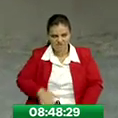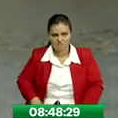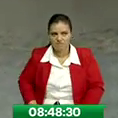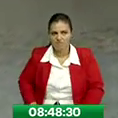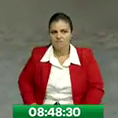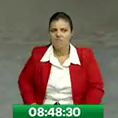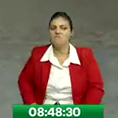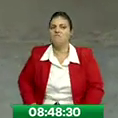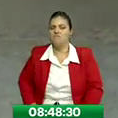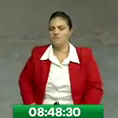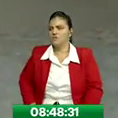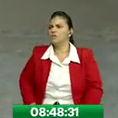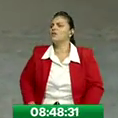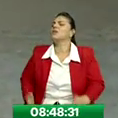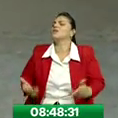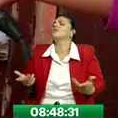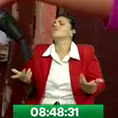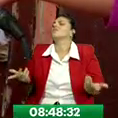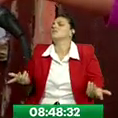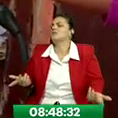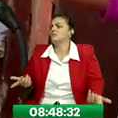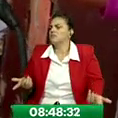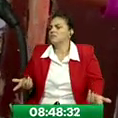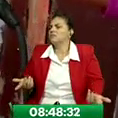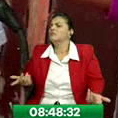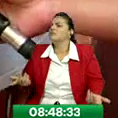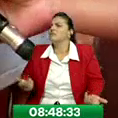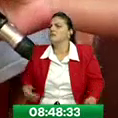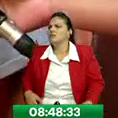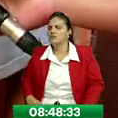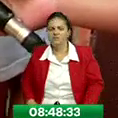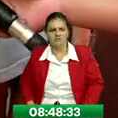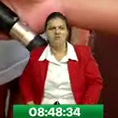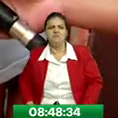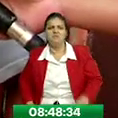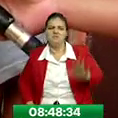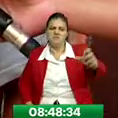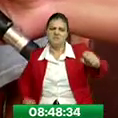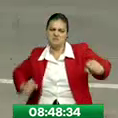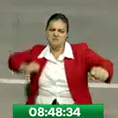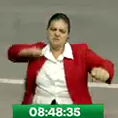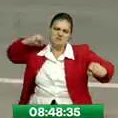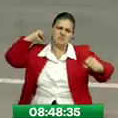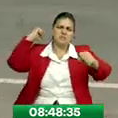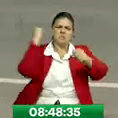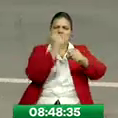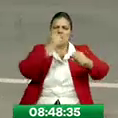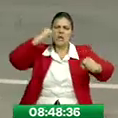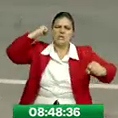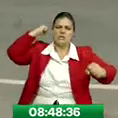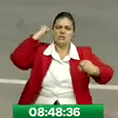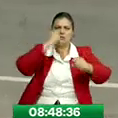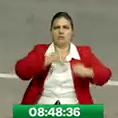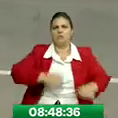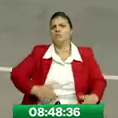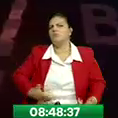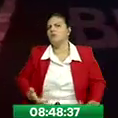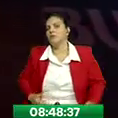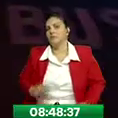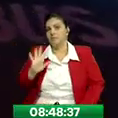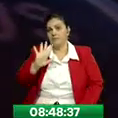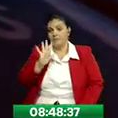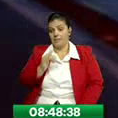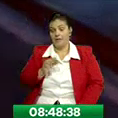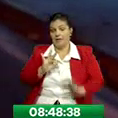lesiones en el, a la altura del pecho. Lo maté mi primo por problemas de mujeres. Hace 10 años sucedió.